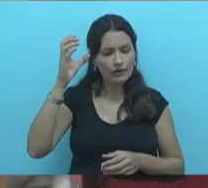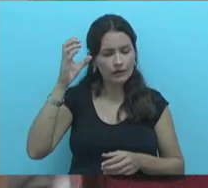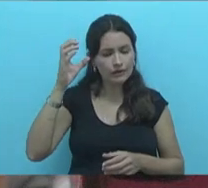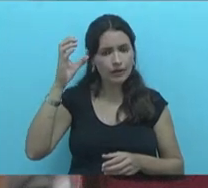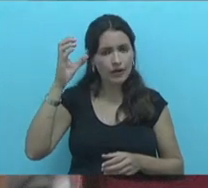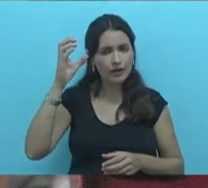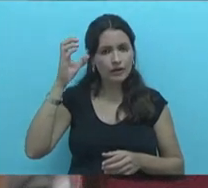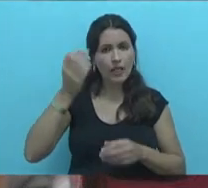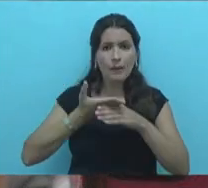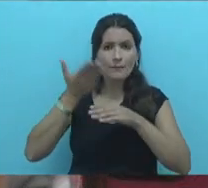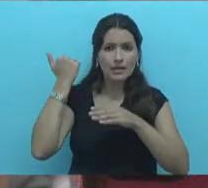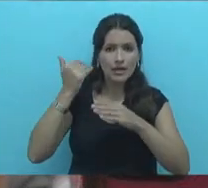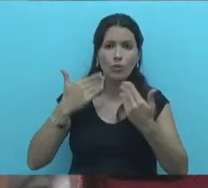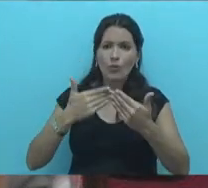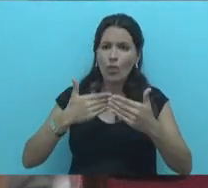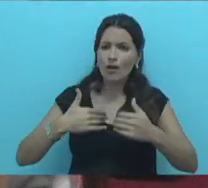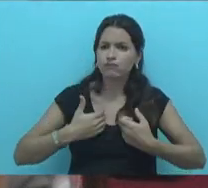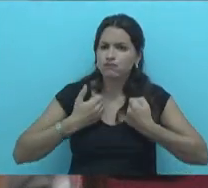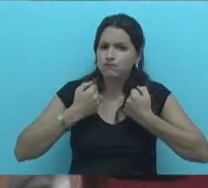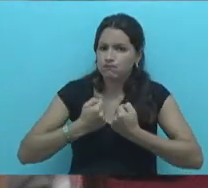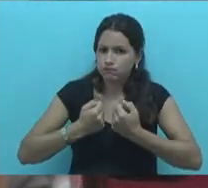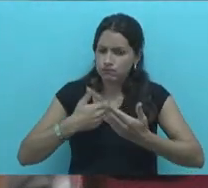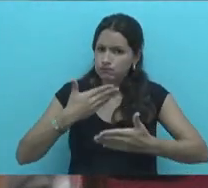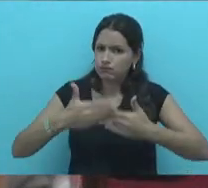esa manera podemos estar fortalecidos